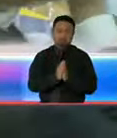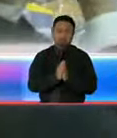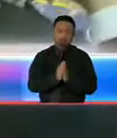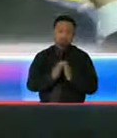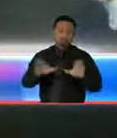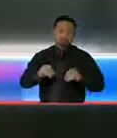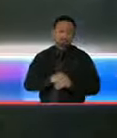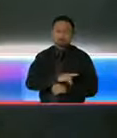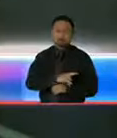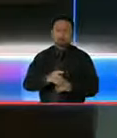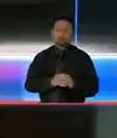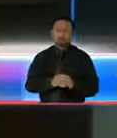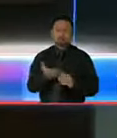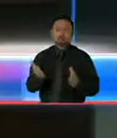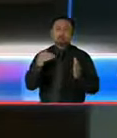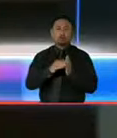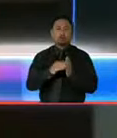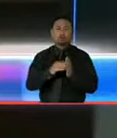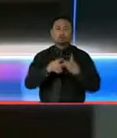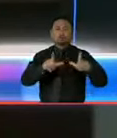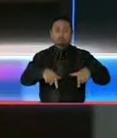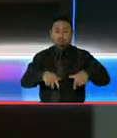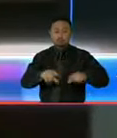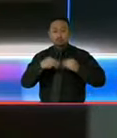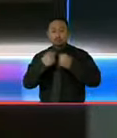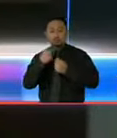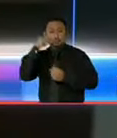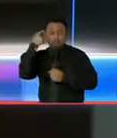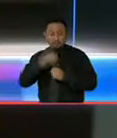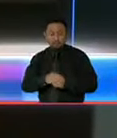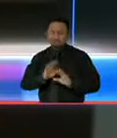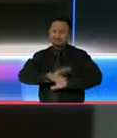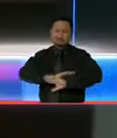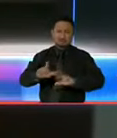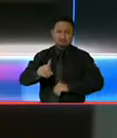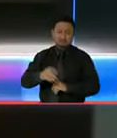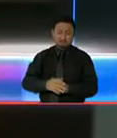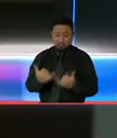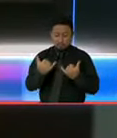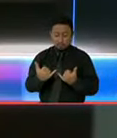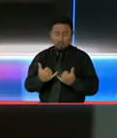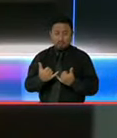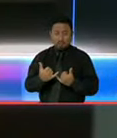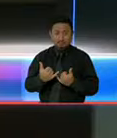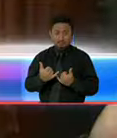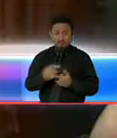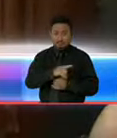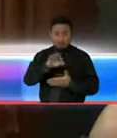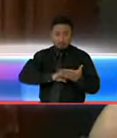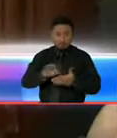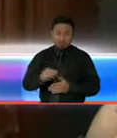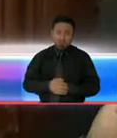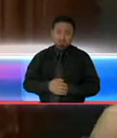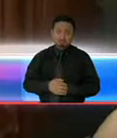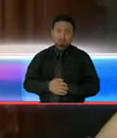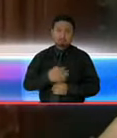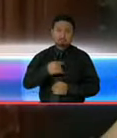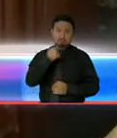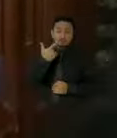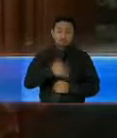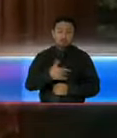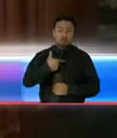Morenistas y correístas se unieron nuevamente para bloquear el pedido. Decían que no era prudente aprobar una resolución en los términos planteados. Y yo he dicho frontalmente que